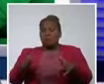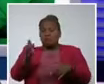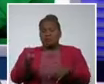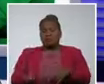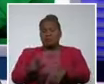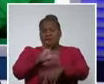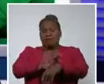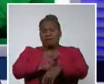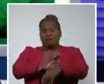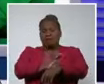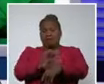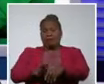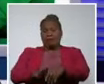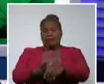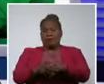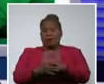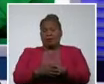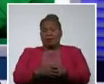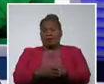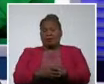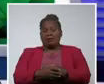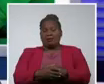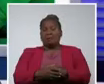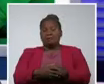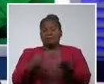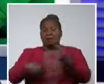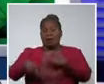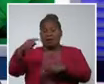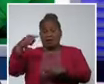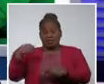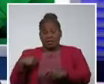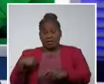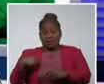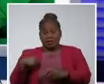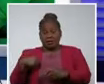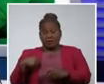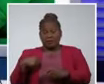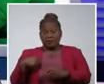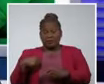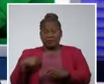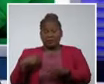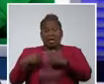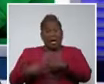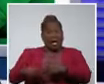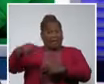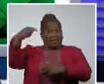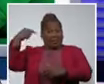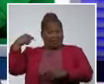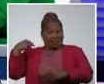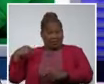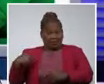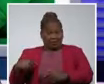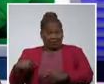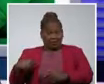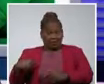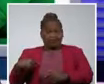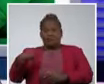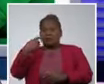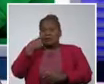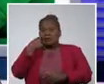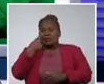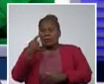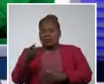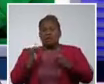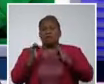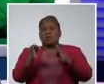formas, en el día de ayer, en el día de antier, bueno, pues se ha dado bastante